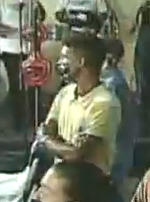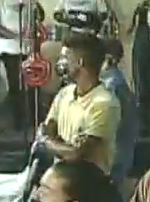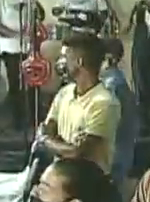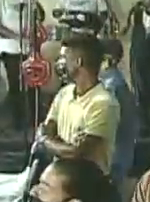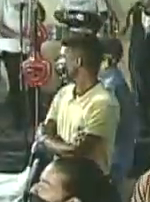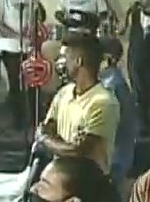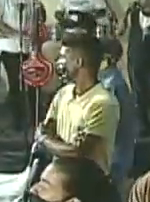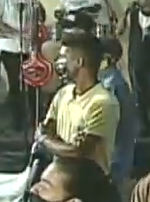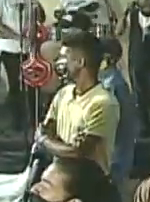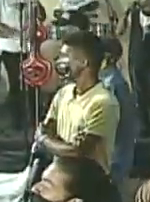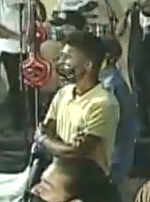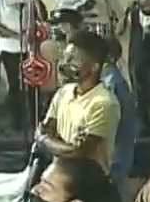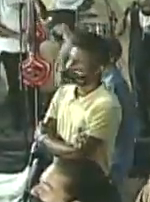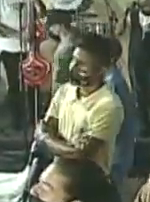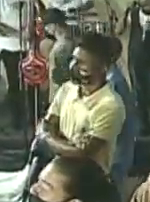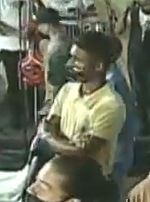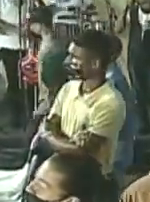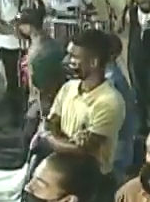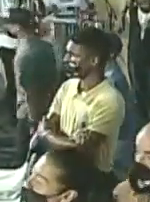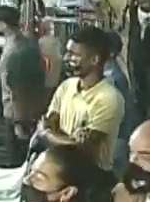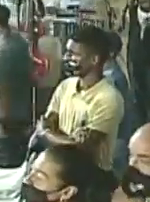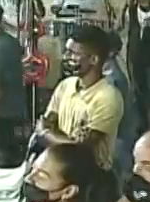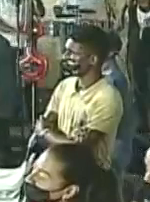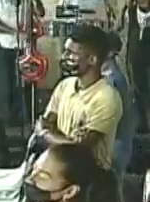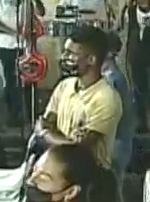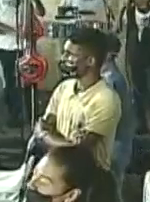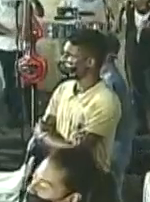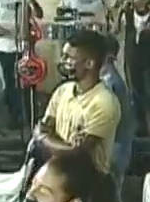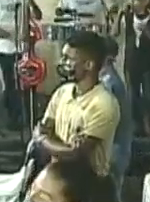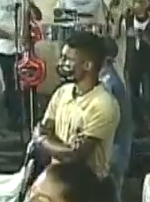y y